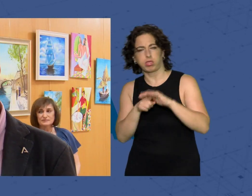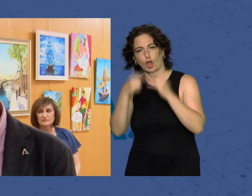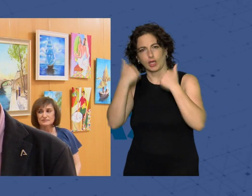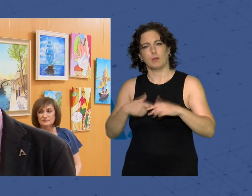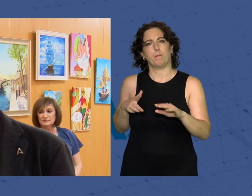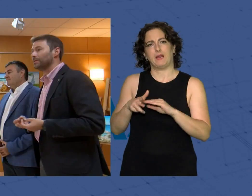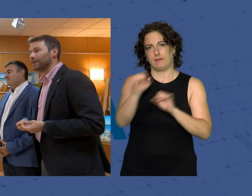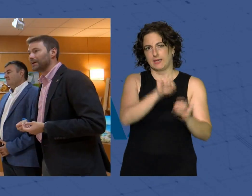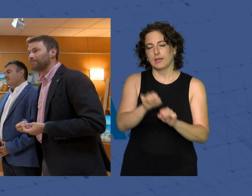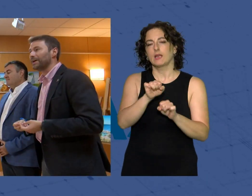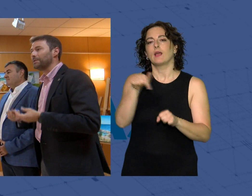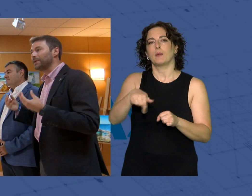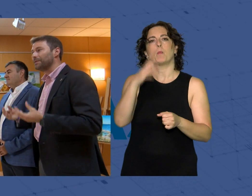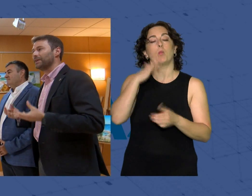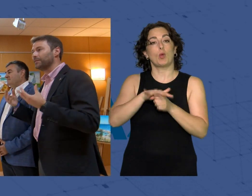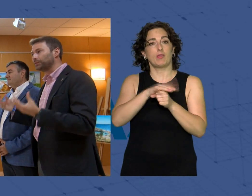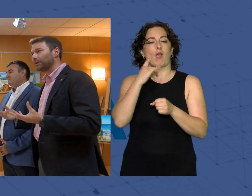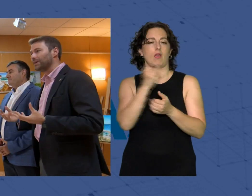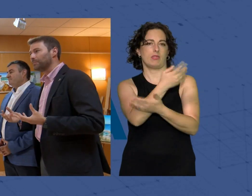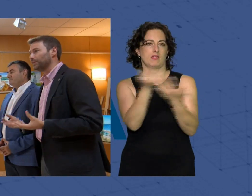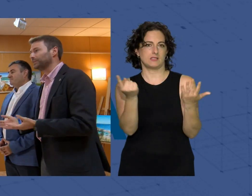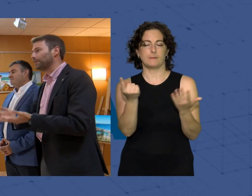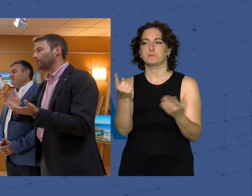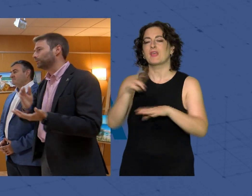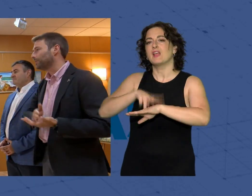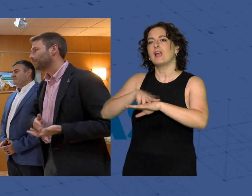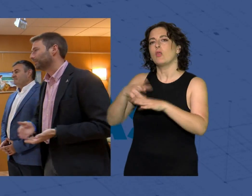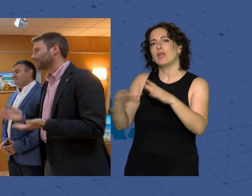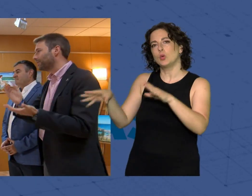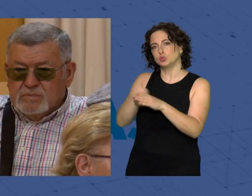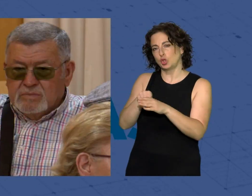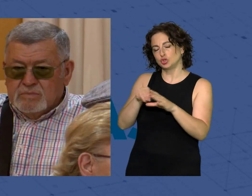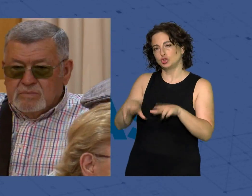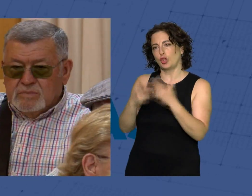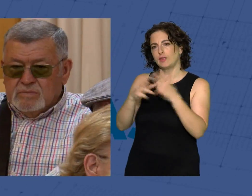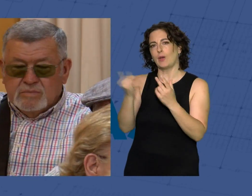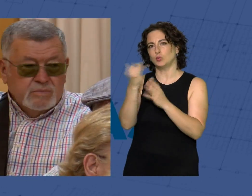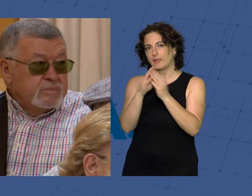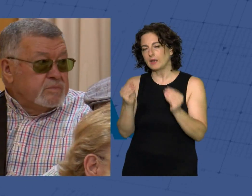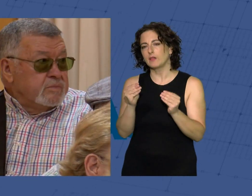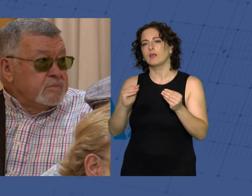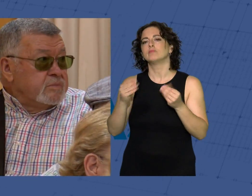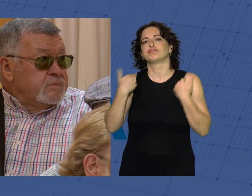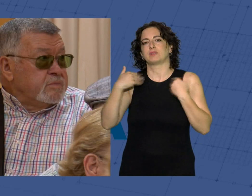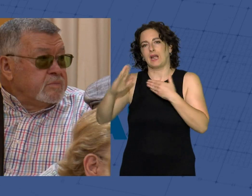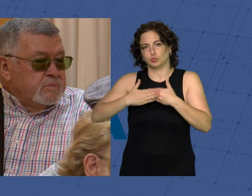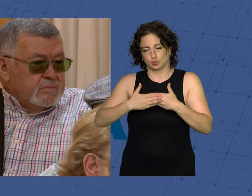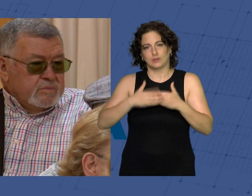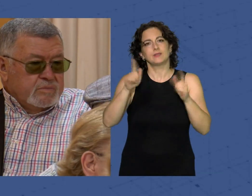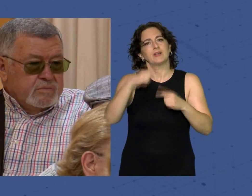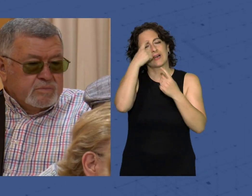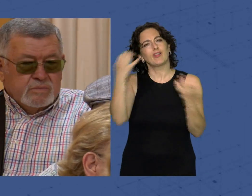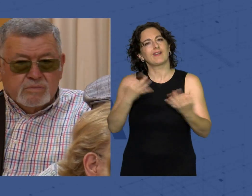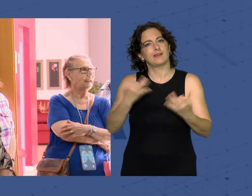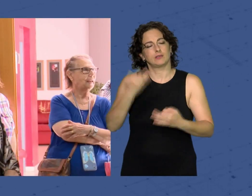tenemos 16 de ellos el delegado de inclusión social de la Junta de Andalucía ha sido el encargado de la clausura y de recordar la